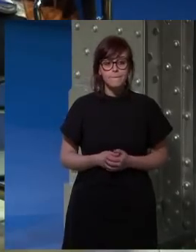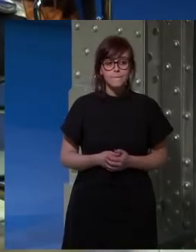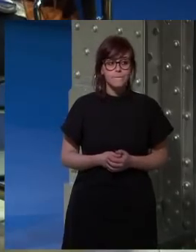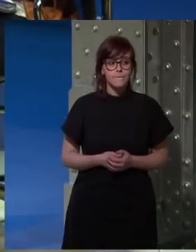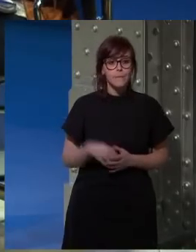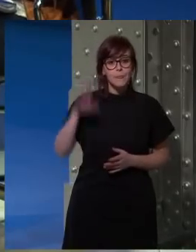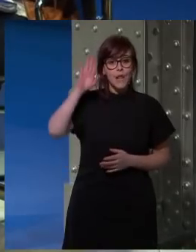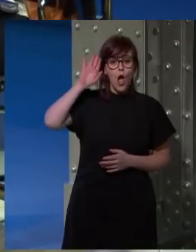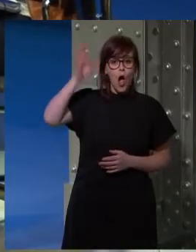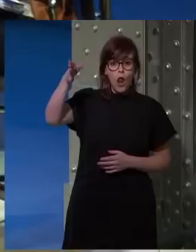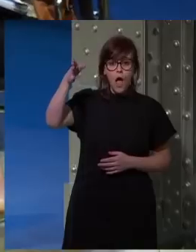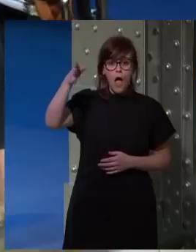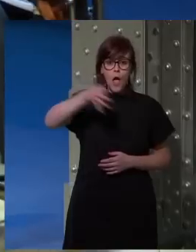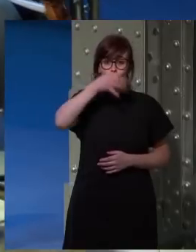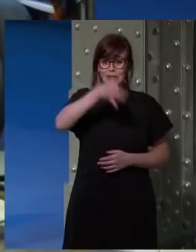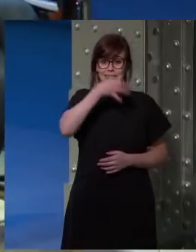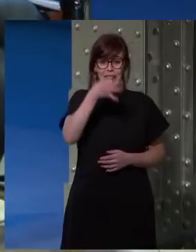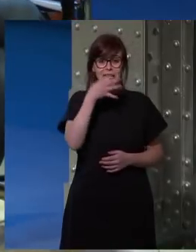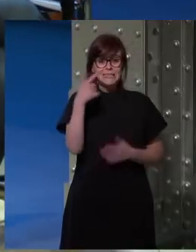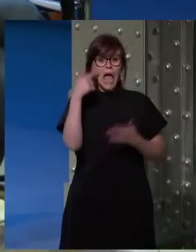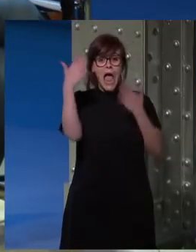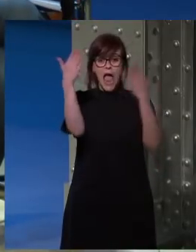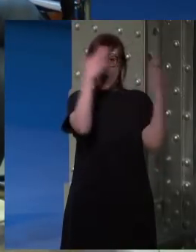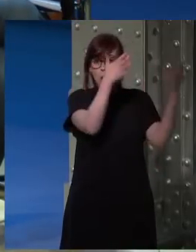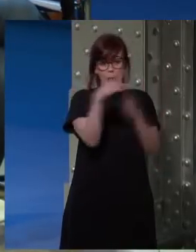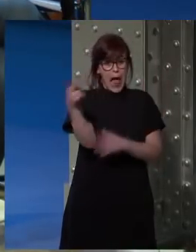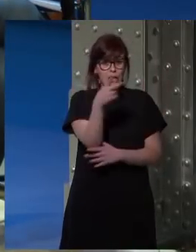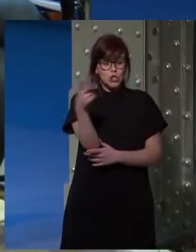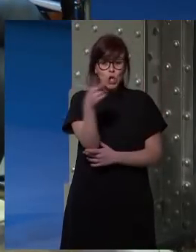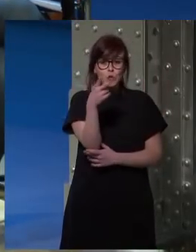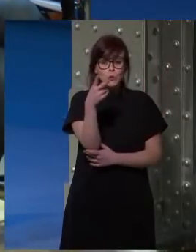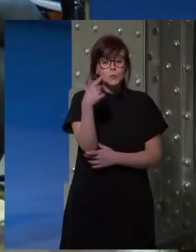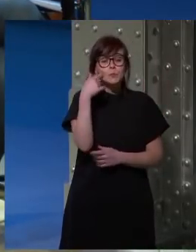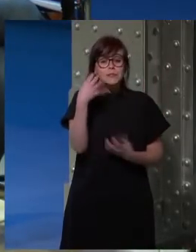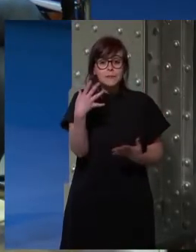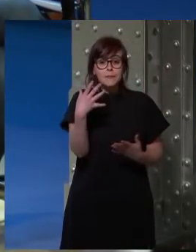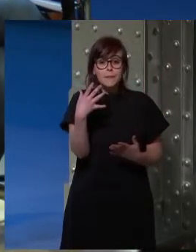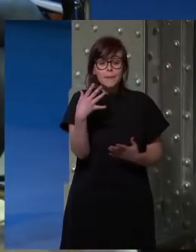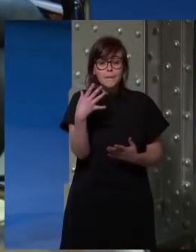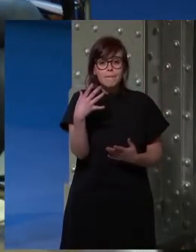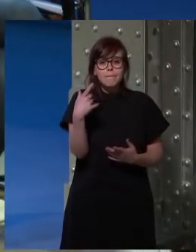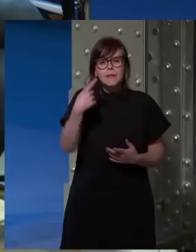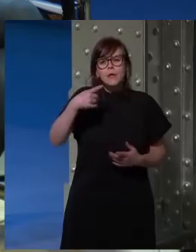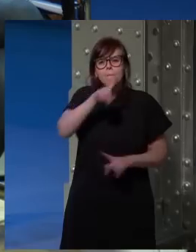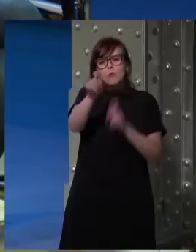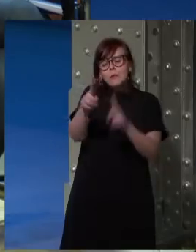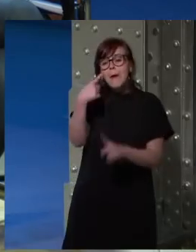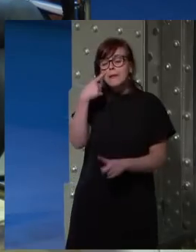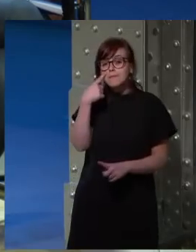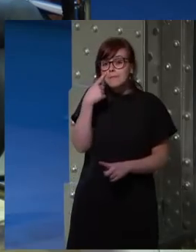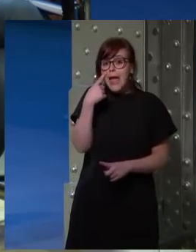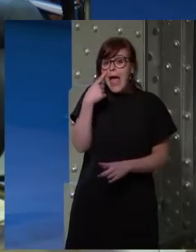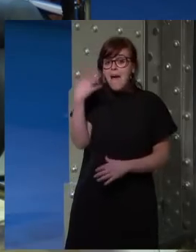Hola, buenas tardes. Bueno, enhorabuena a las dos, y quería preguntaros en qué estamos fallando o... ¿Dónde